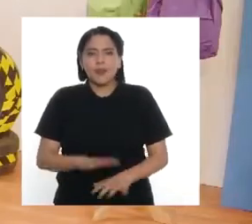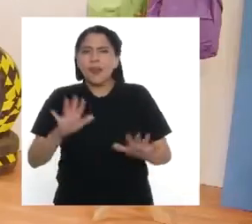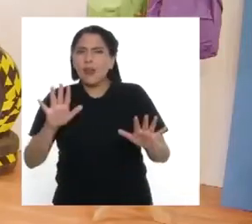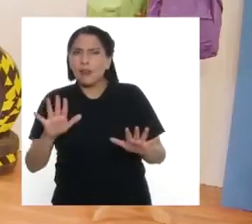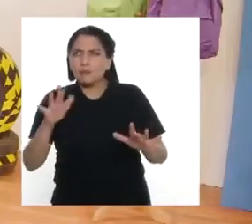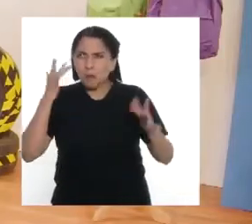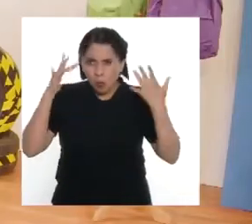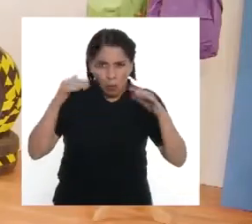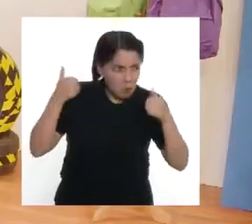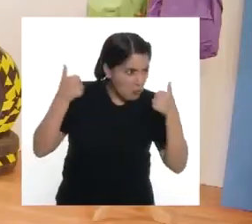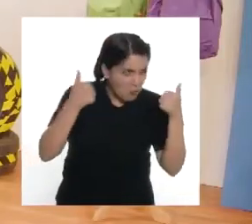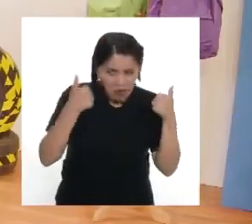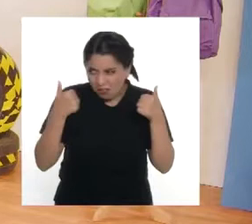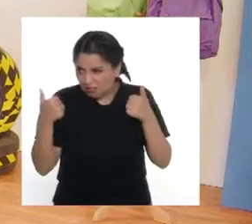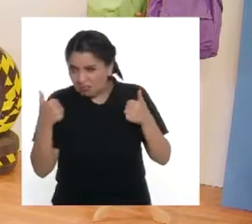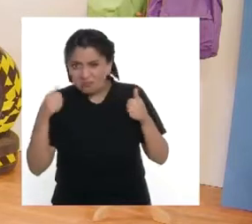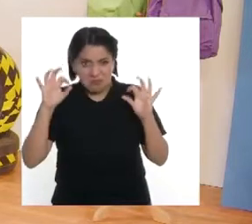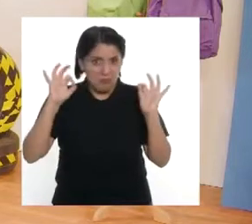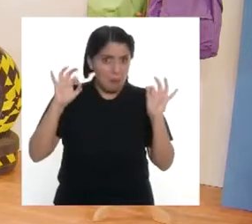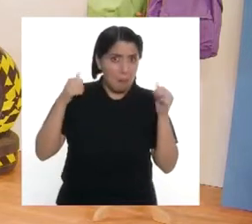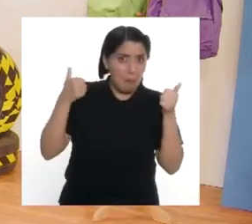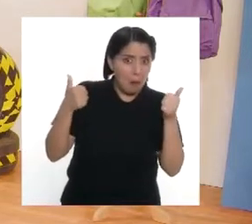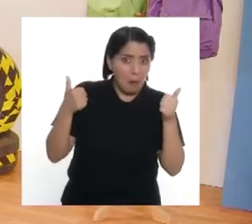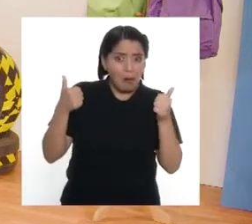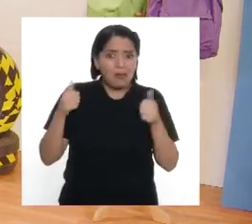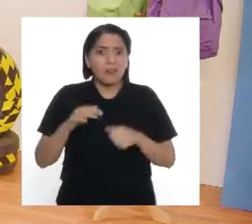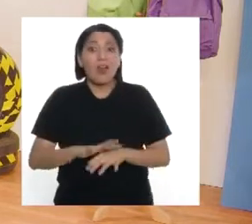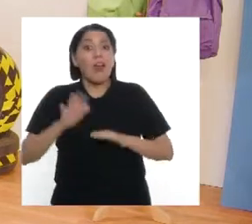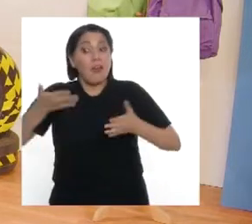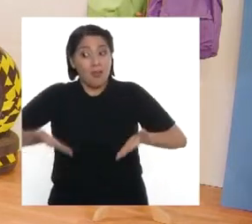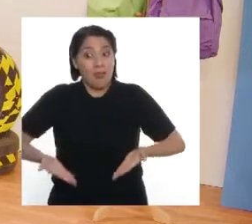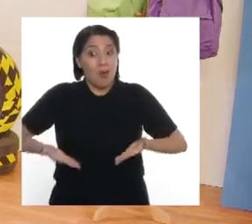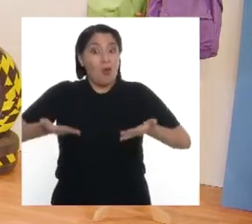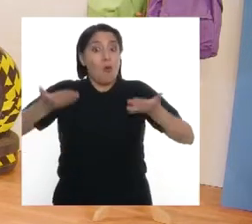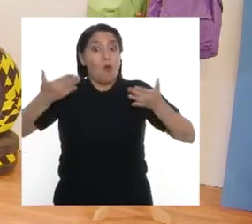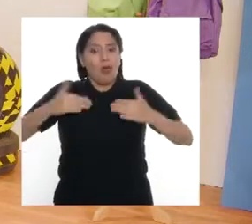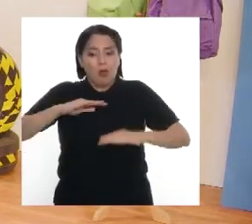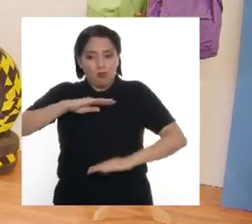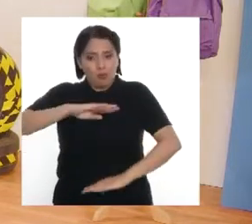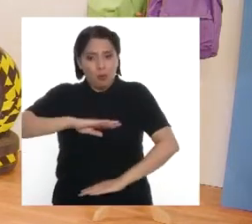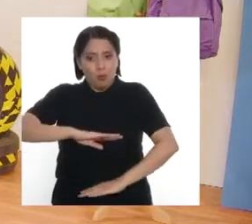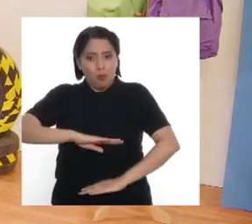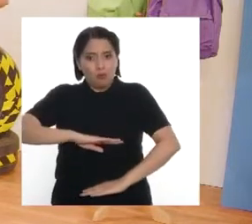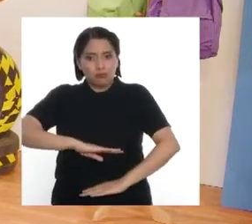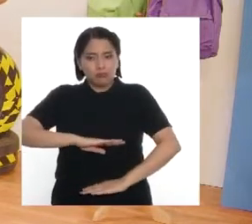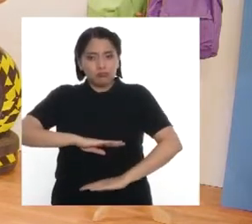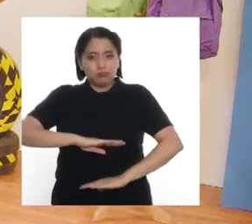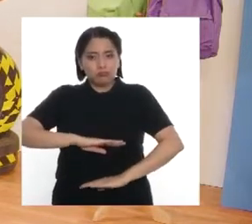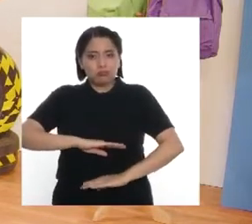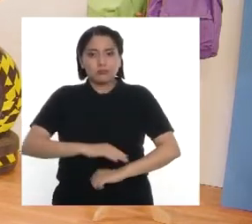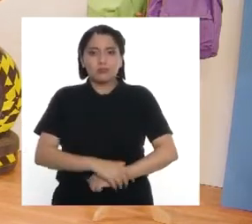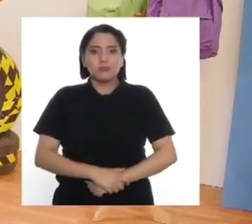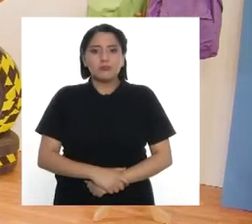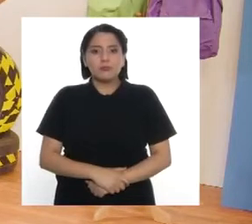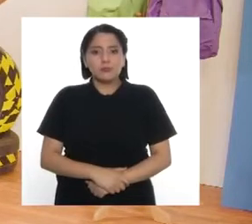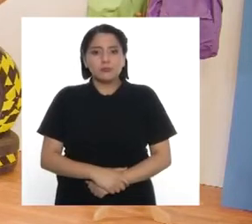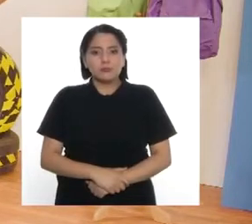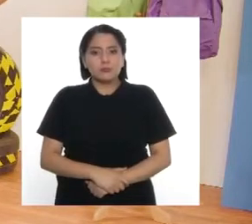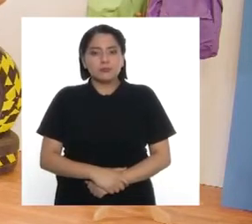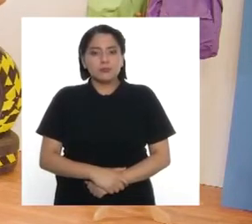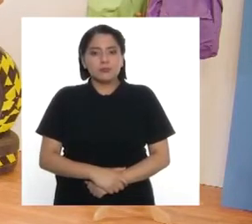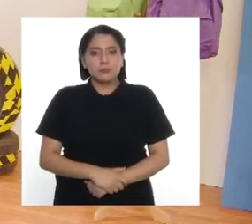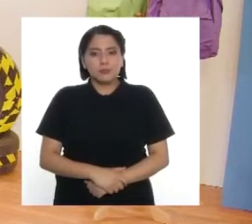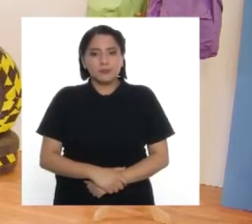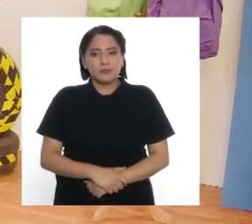¿Qué tal suena eso? Muy bien. Subimos entonces a la parte del estómago.